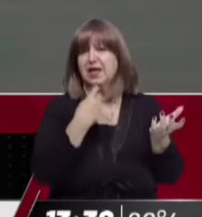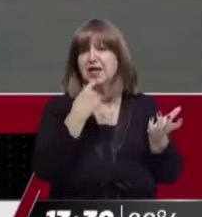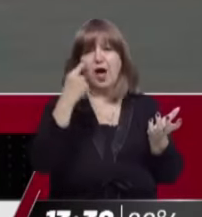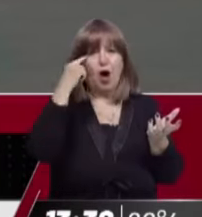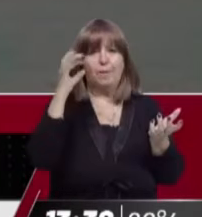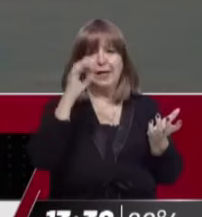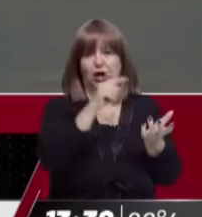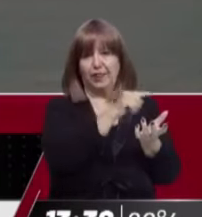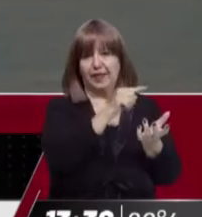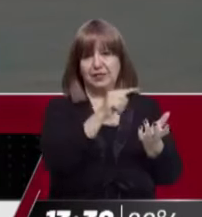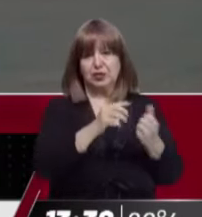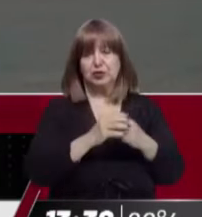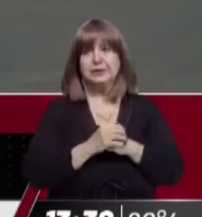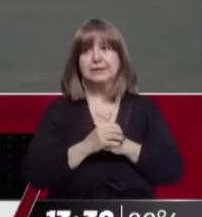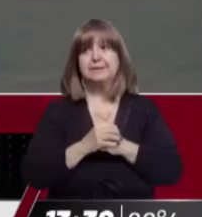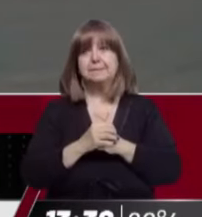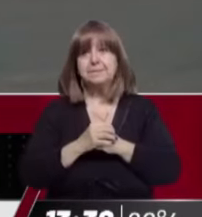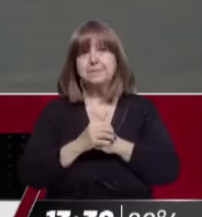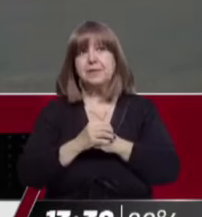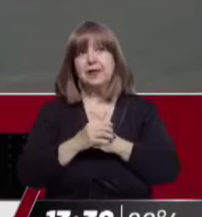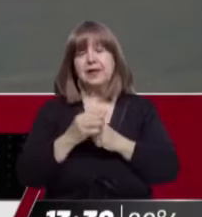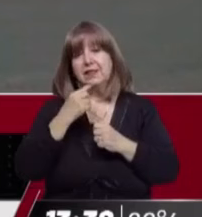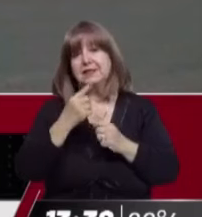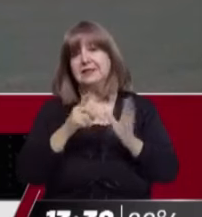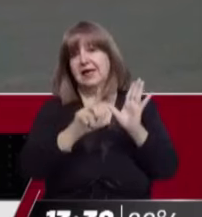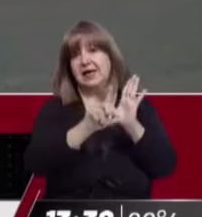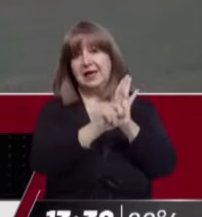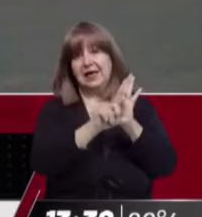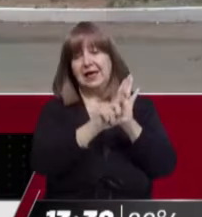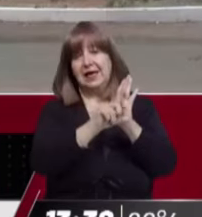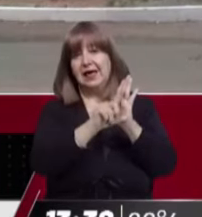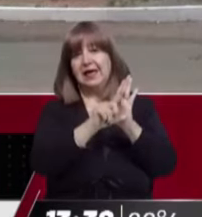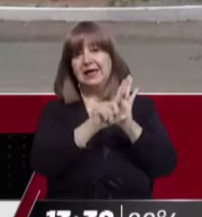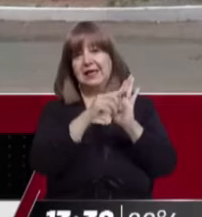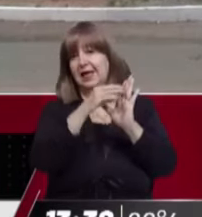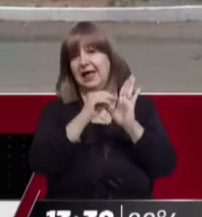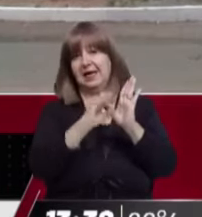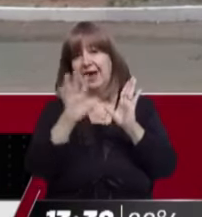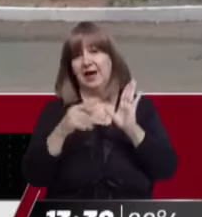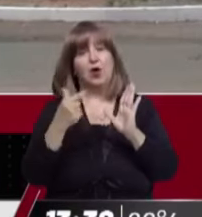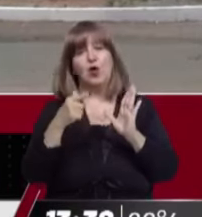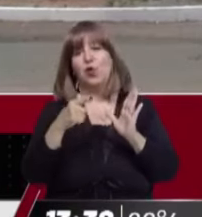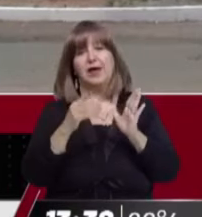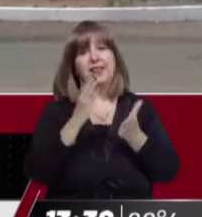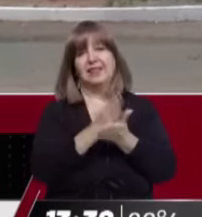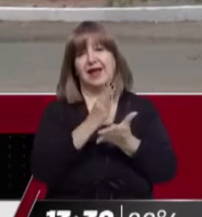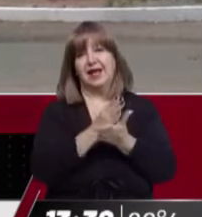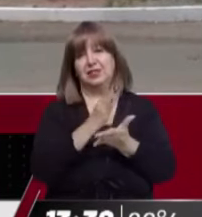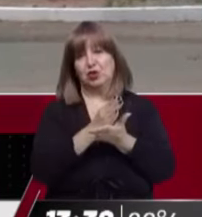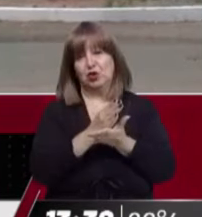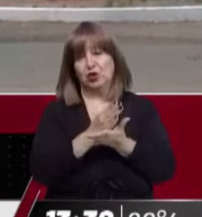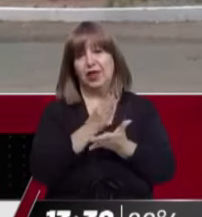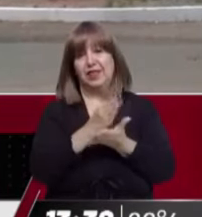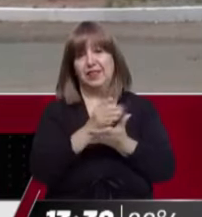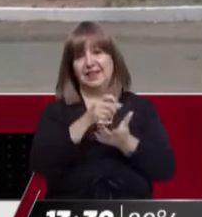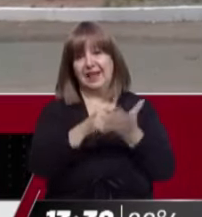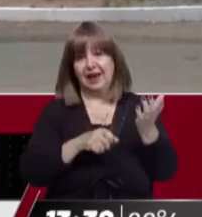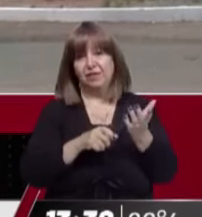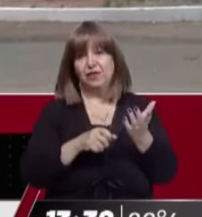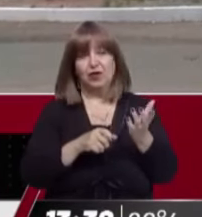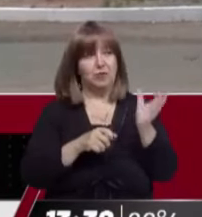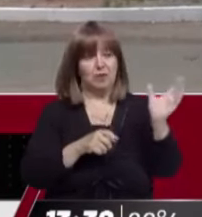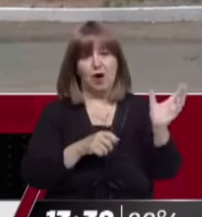nosotros precisamente entendemos que la norma es muy muy clara y no existe un derecho a tener un teléfono móvil lo que existe es un derecho a estar